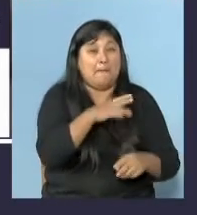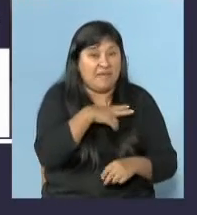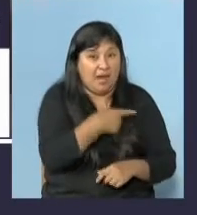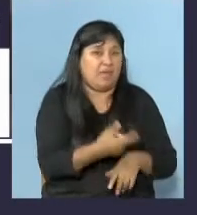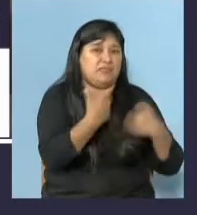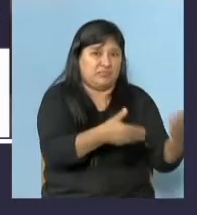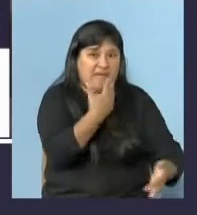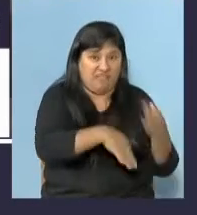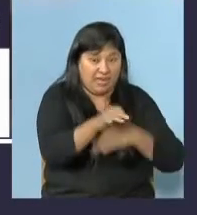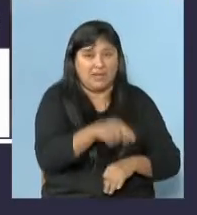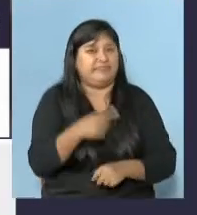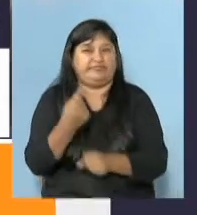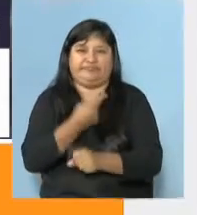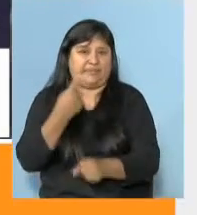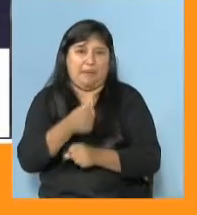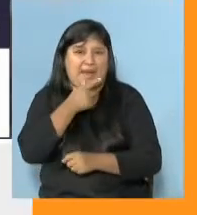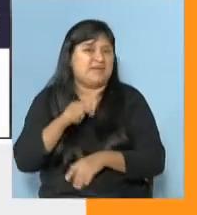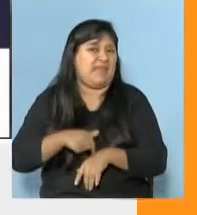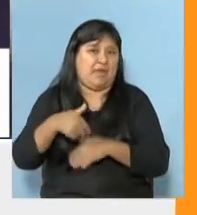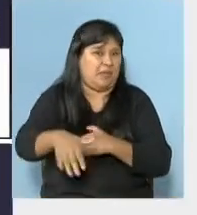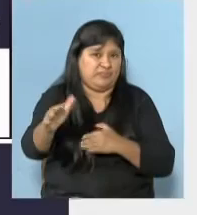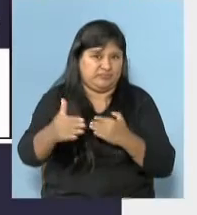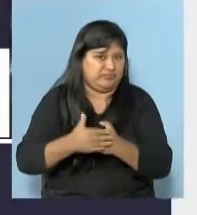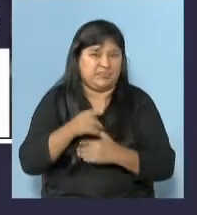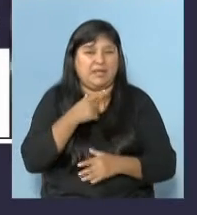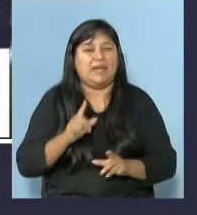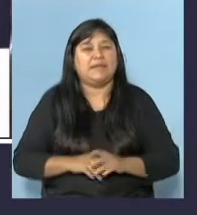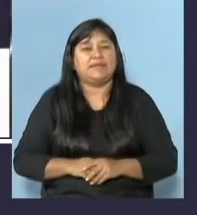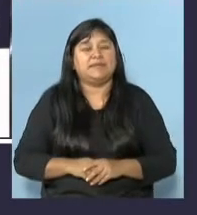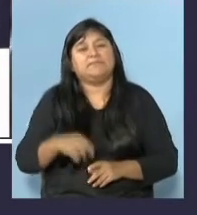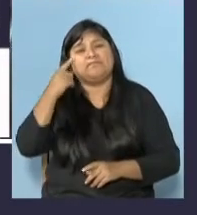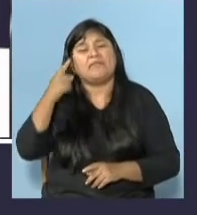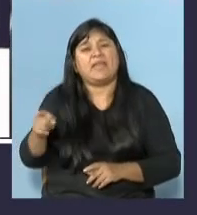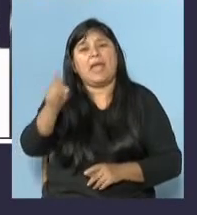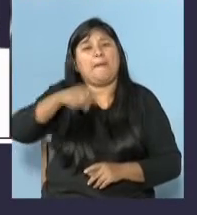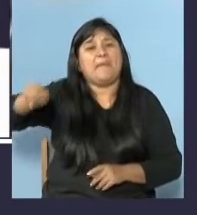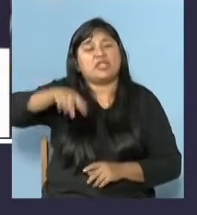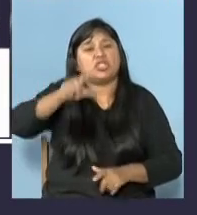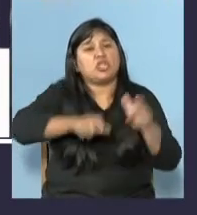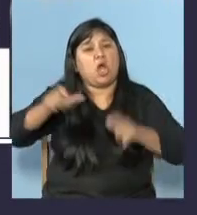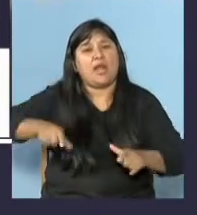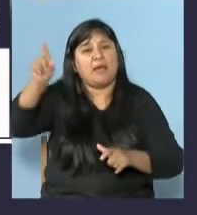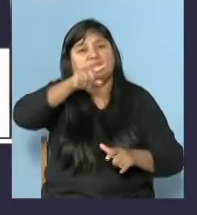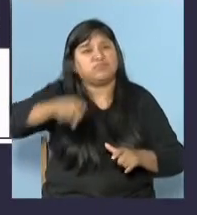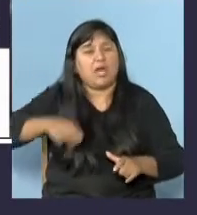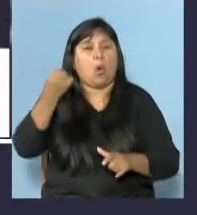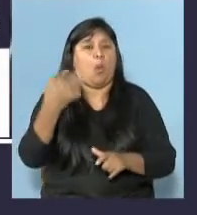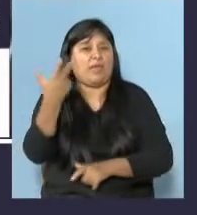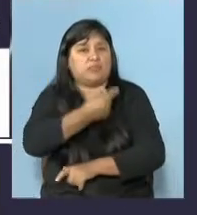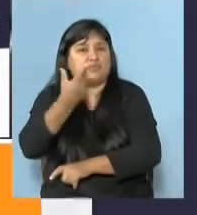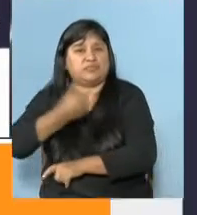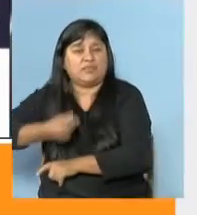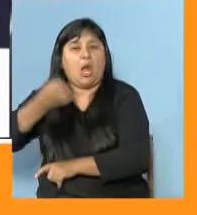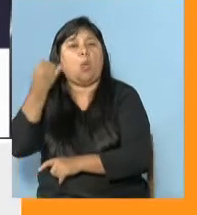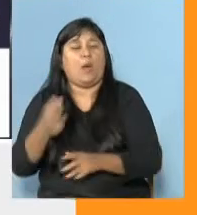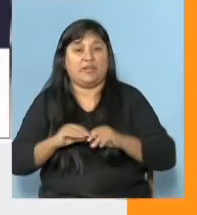este momento de gente vacunada? Nosotros estamos llegando a los 9 millones de dosis aplicadas,